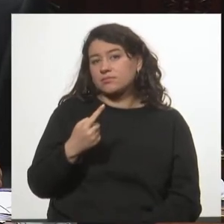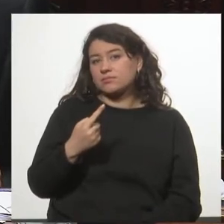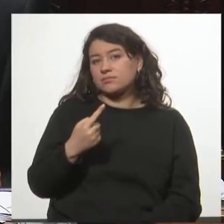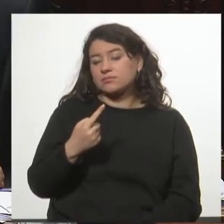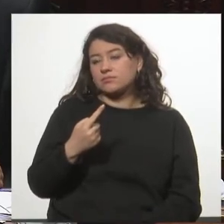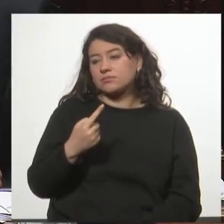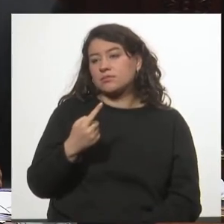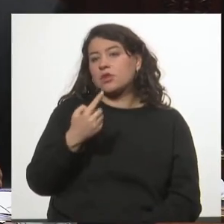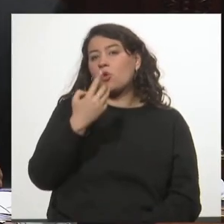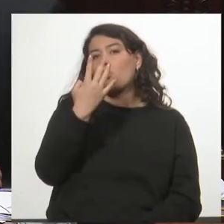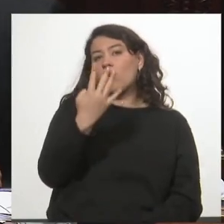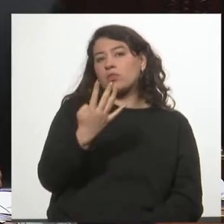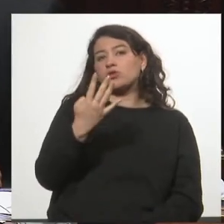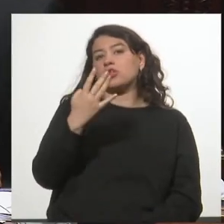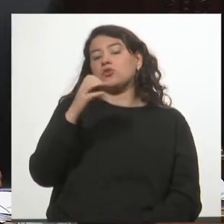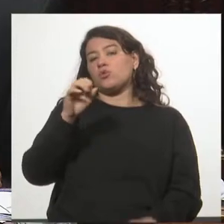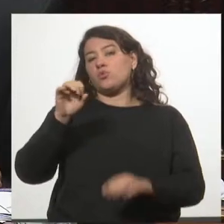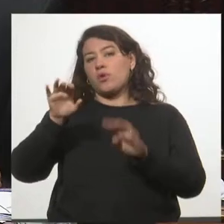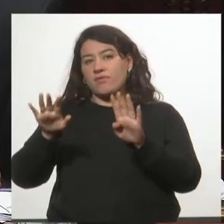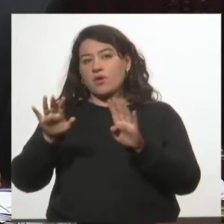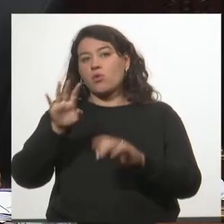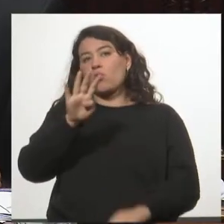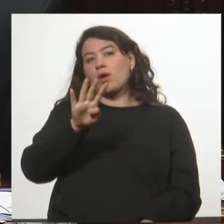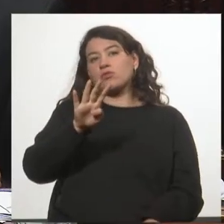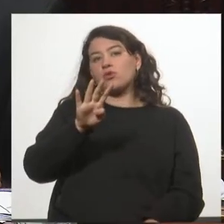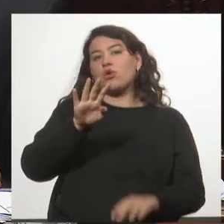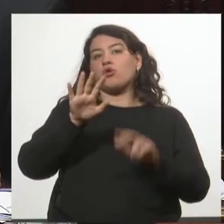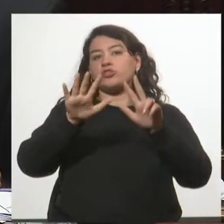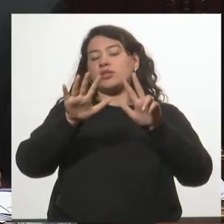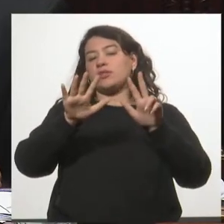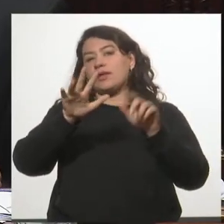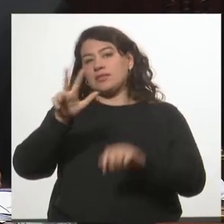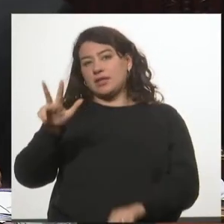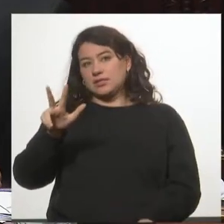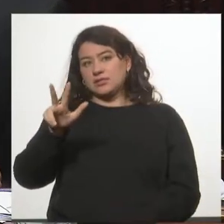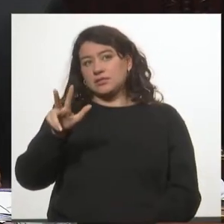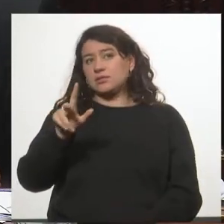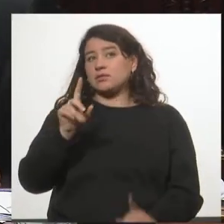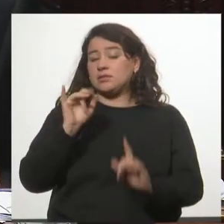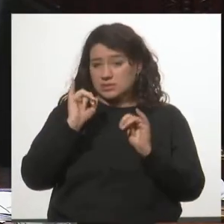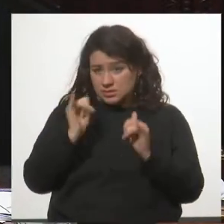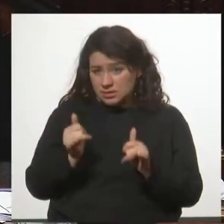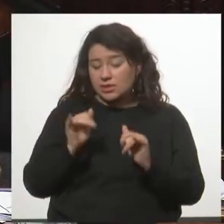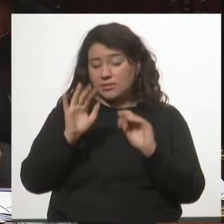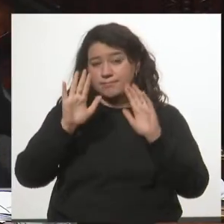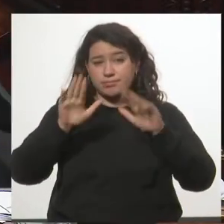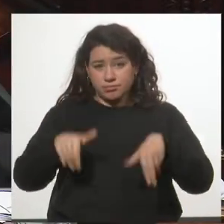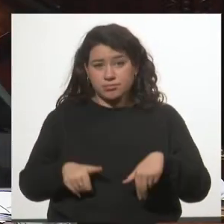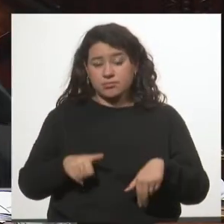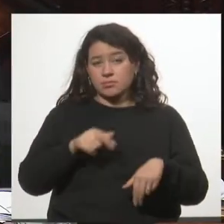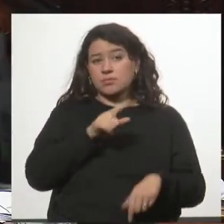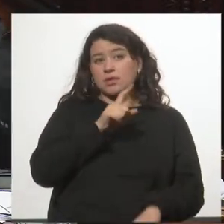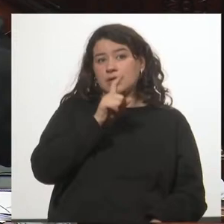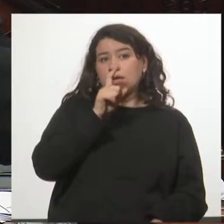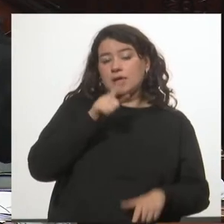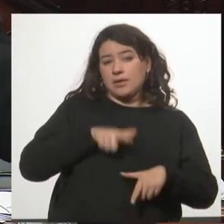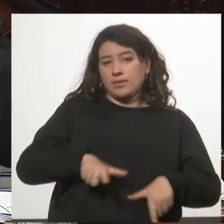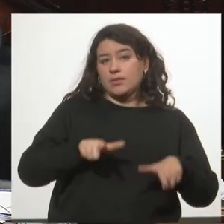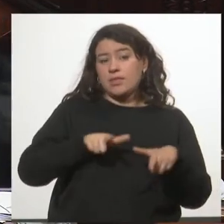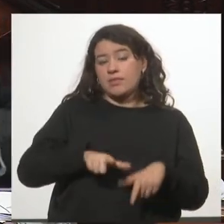el 409 483 que si pertenecía a la intendencia